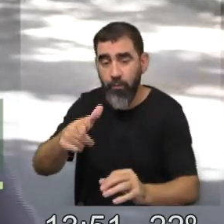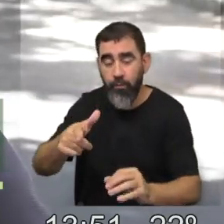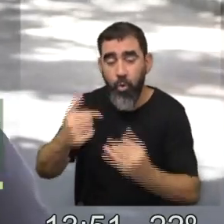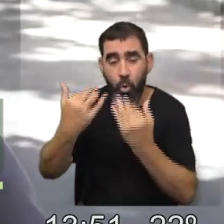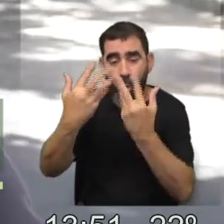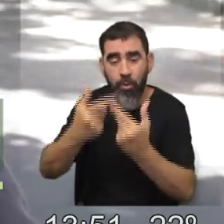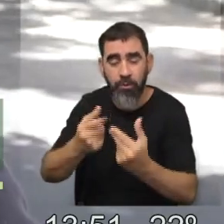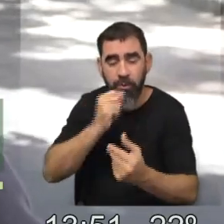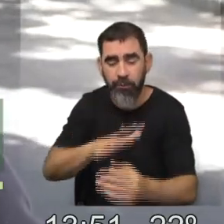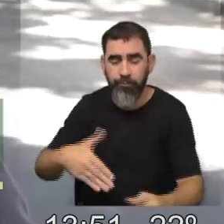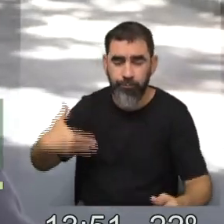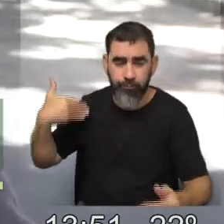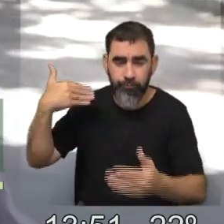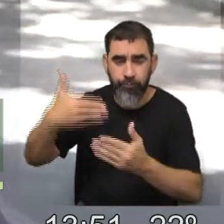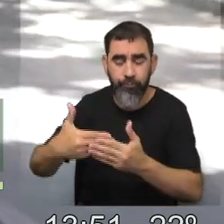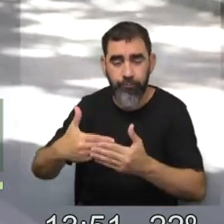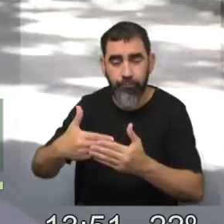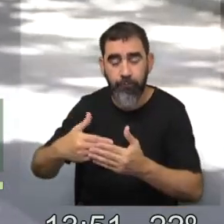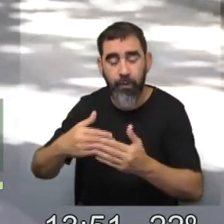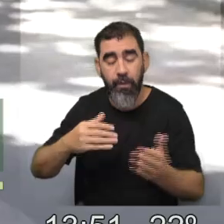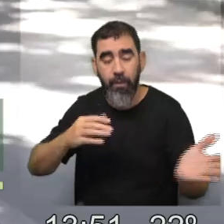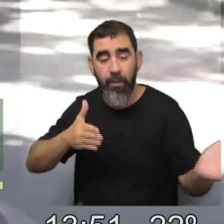organizamos una historia oral del tango